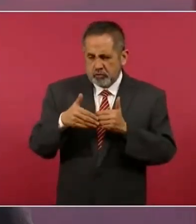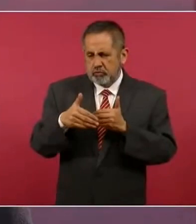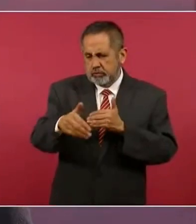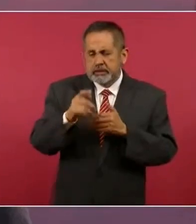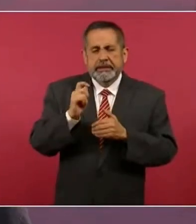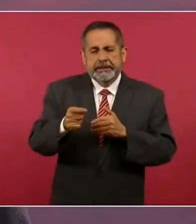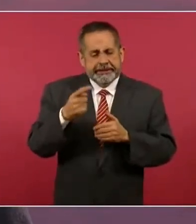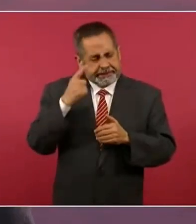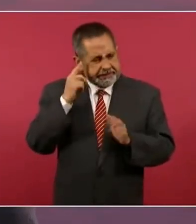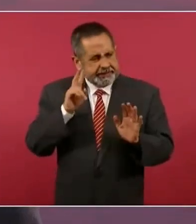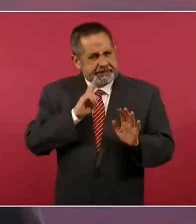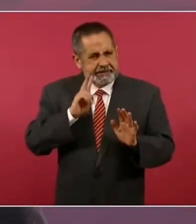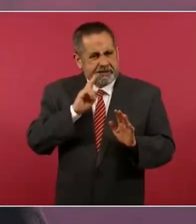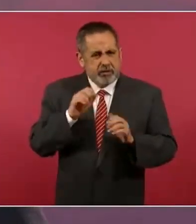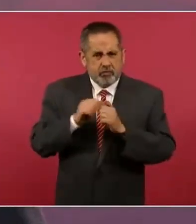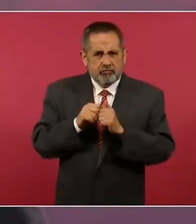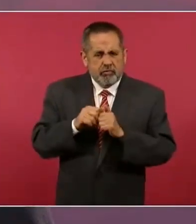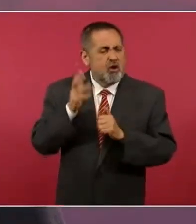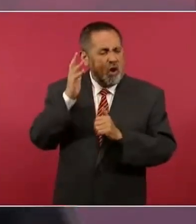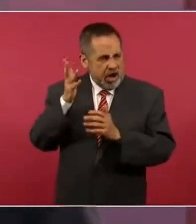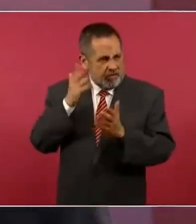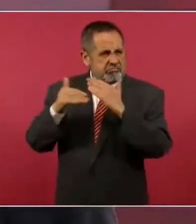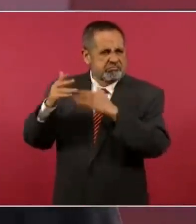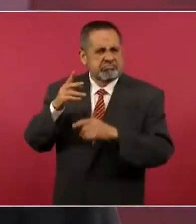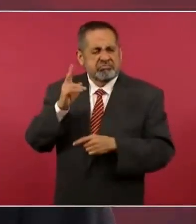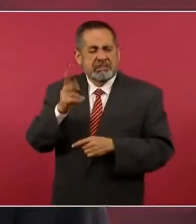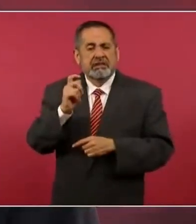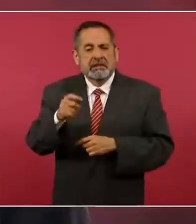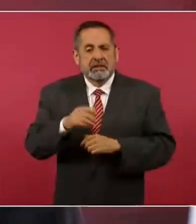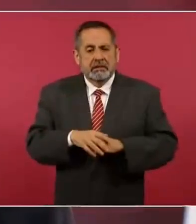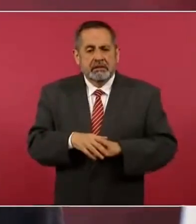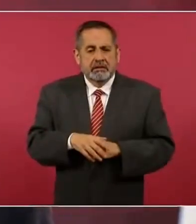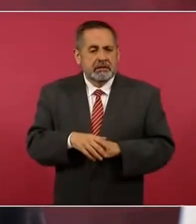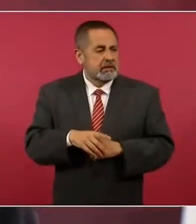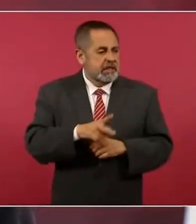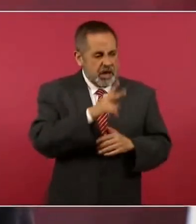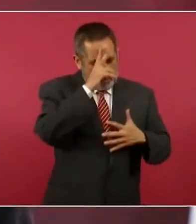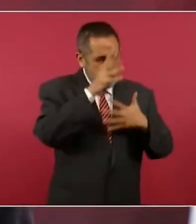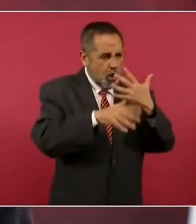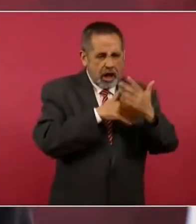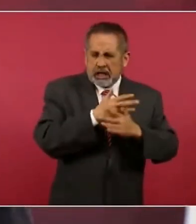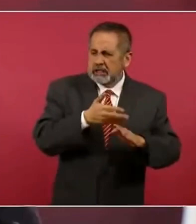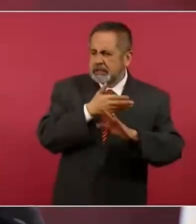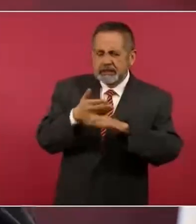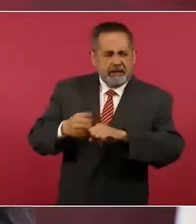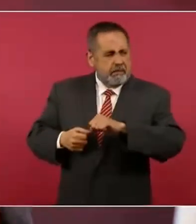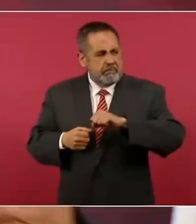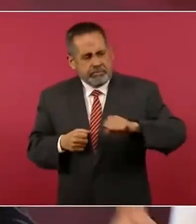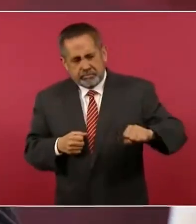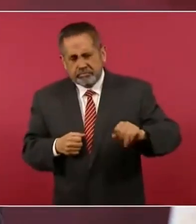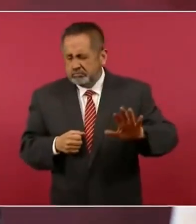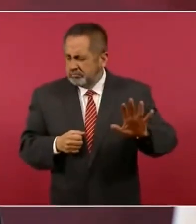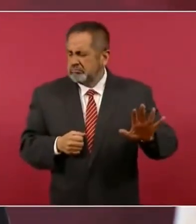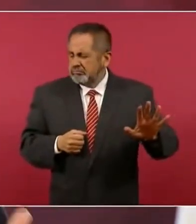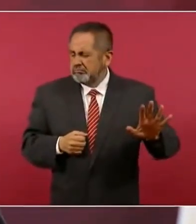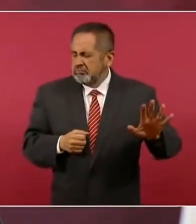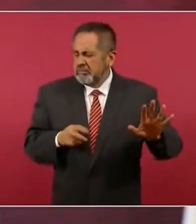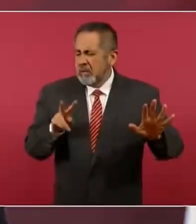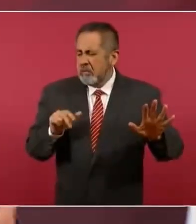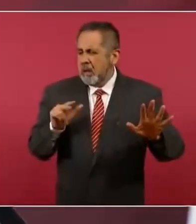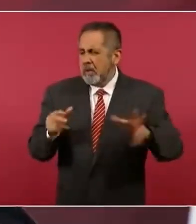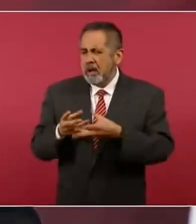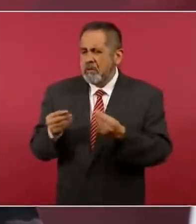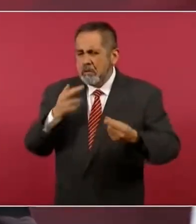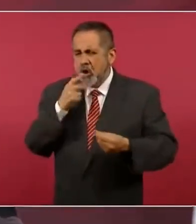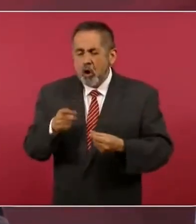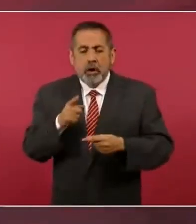haciendo con éxito, el flagelo de la violencia. Y lo que más nos